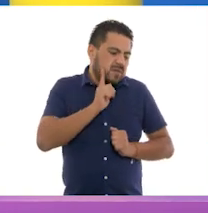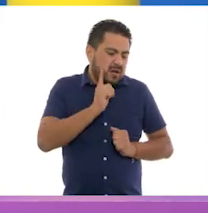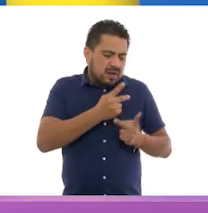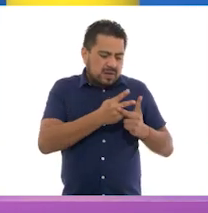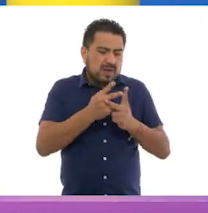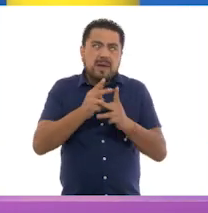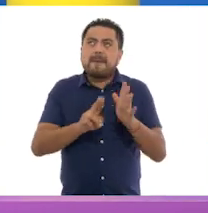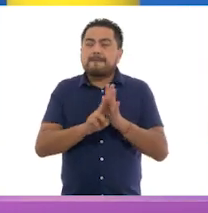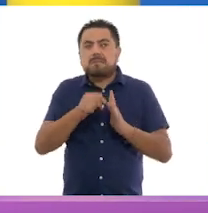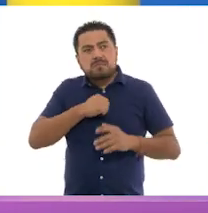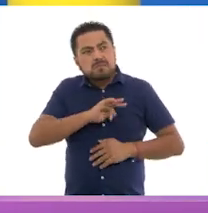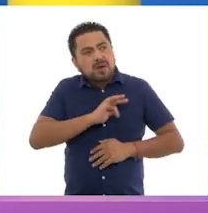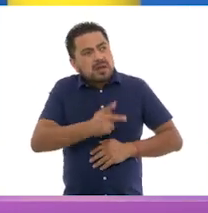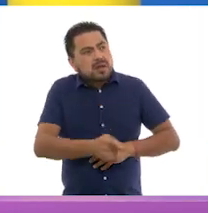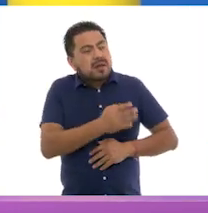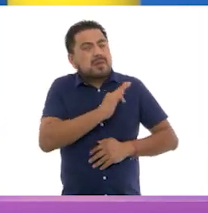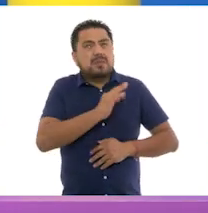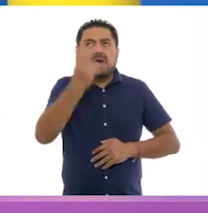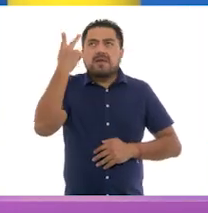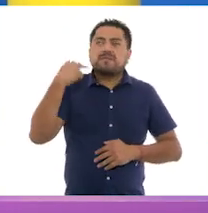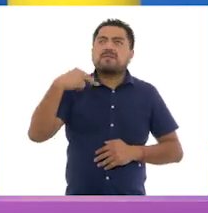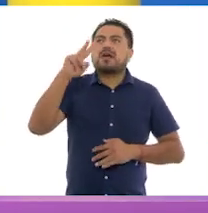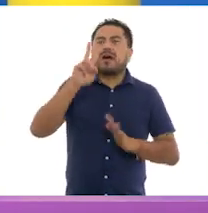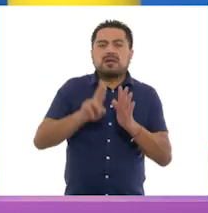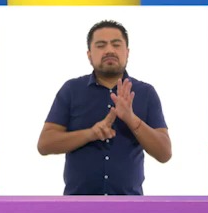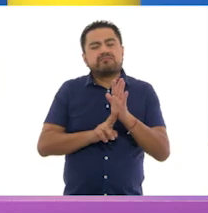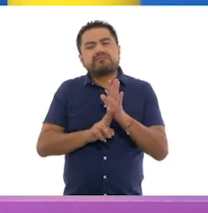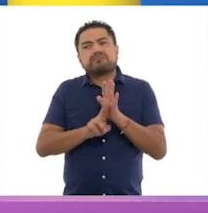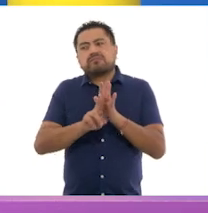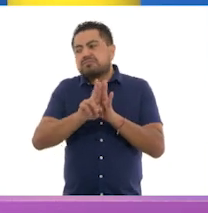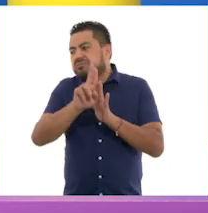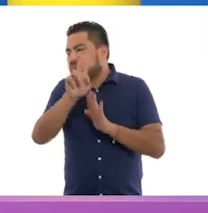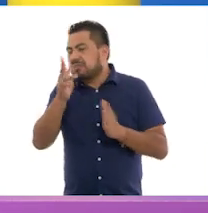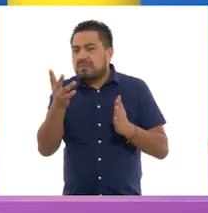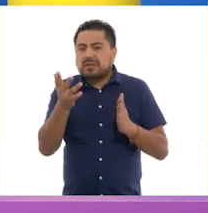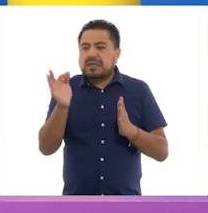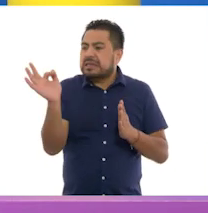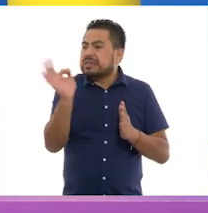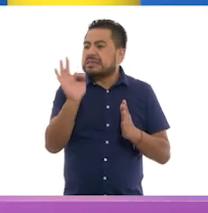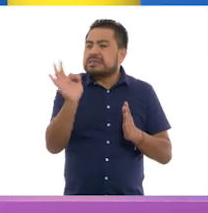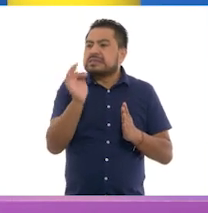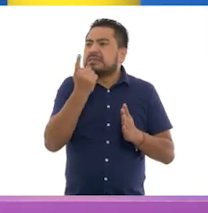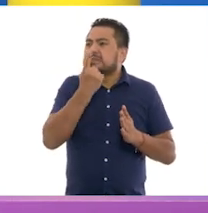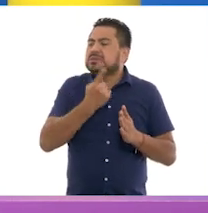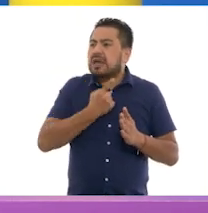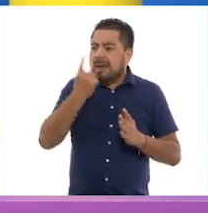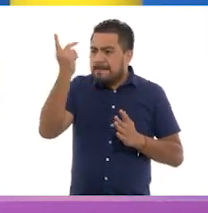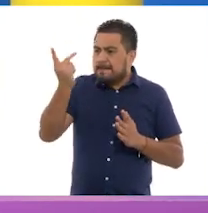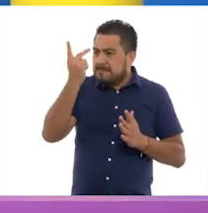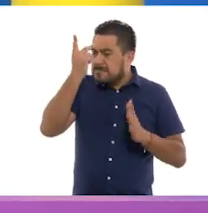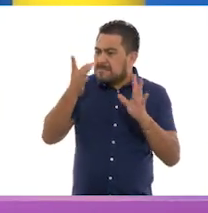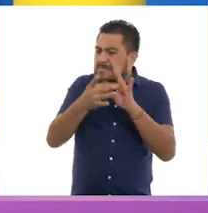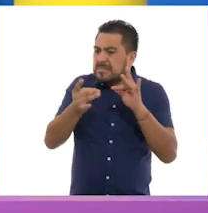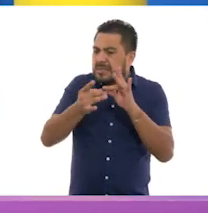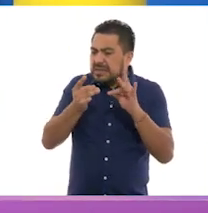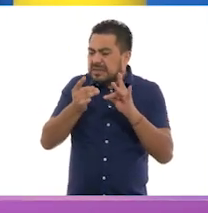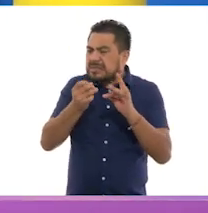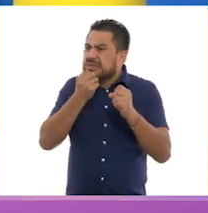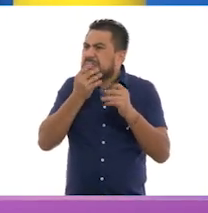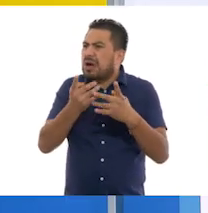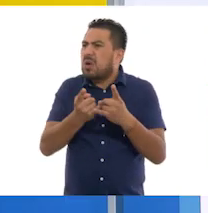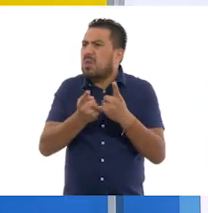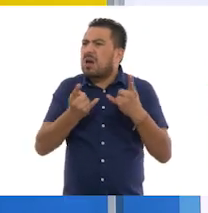les preguntaría si es posible viajar en un asteroide. Ay, ¿qué tal que ahí me encuentre al principito? Sería